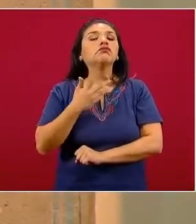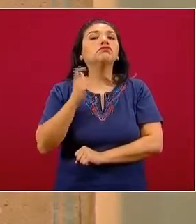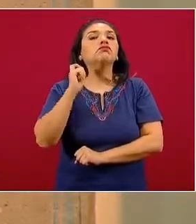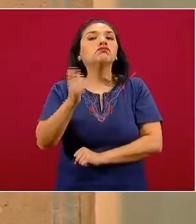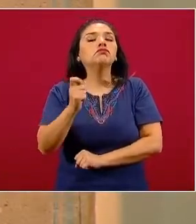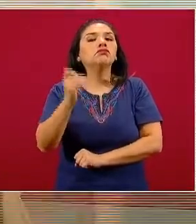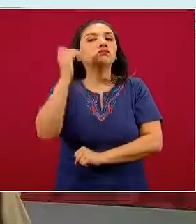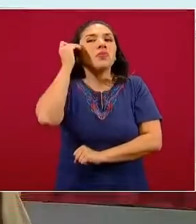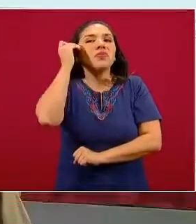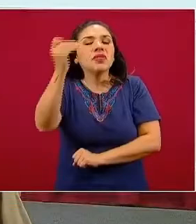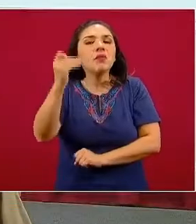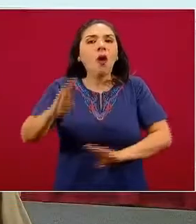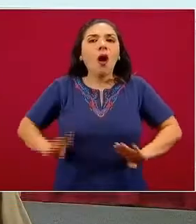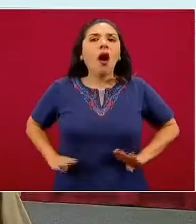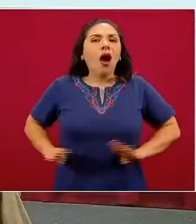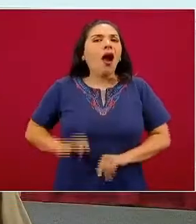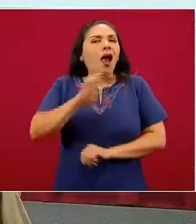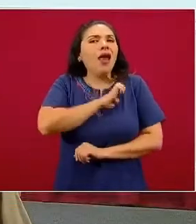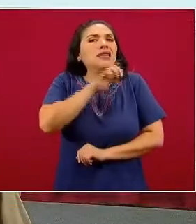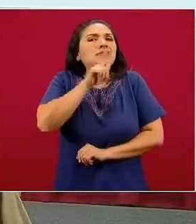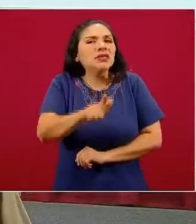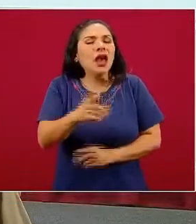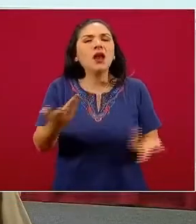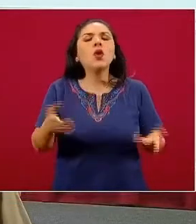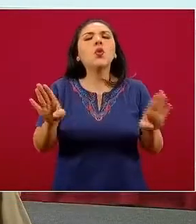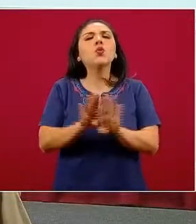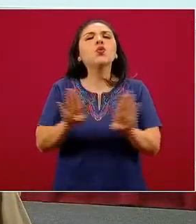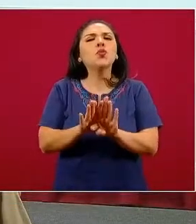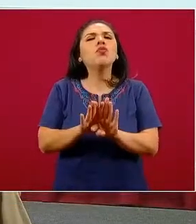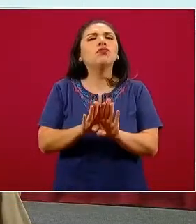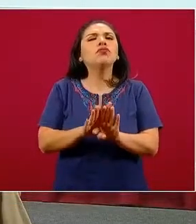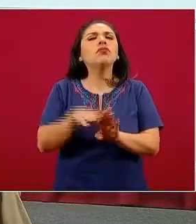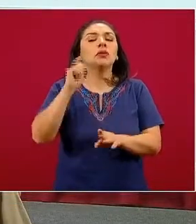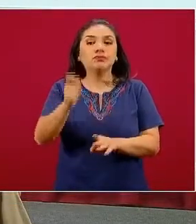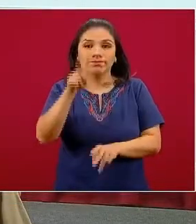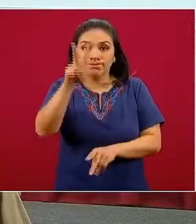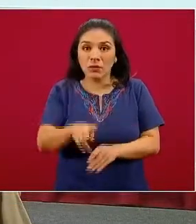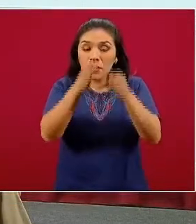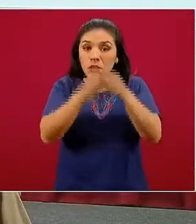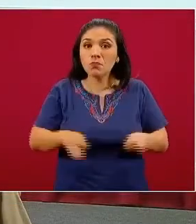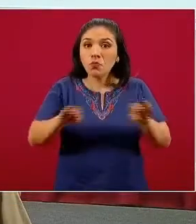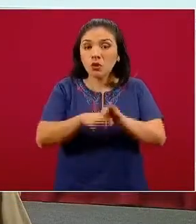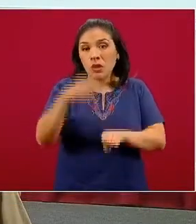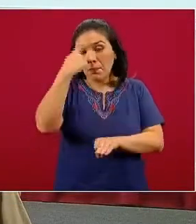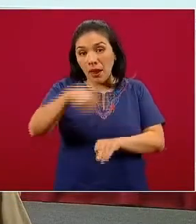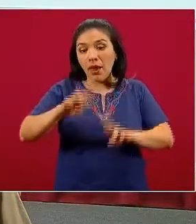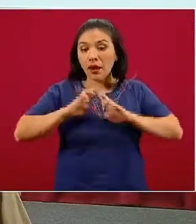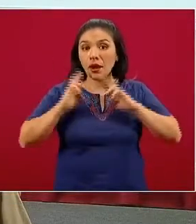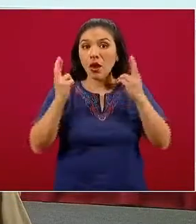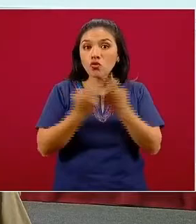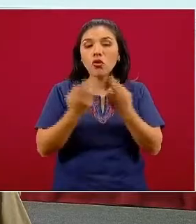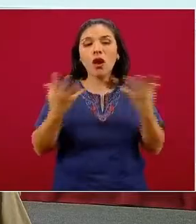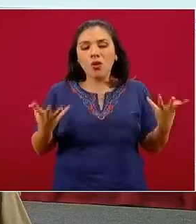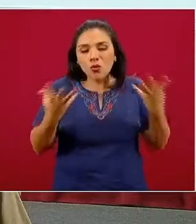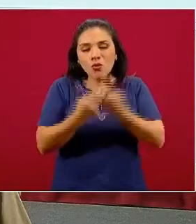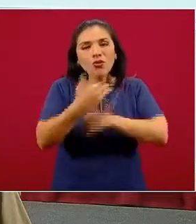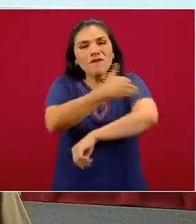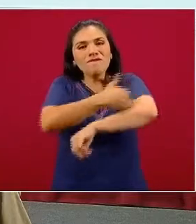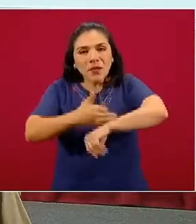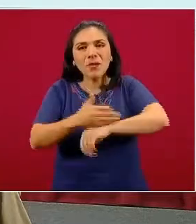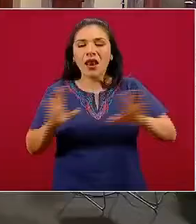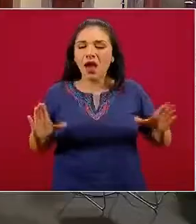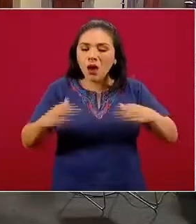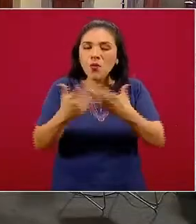situación especial en términos de la importancia de la reunión familiar,